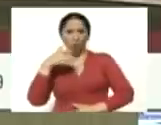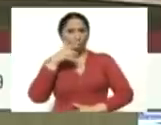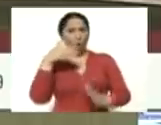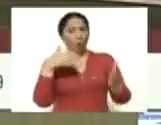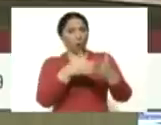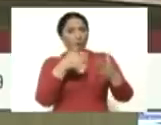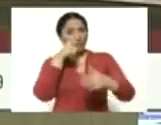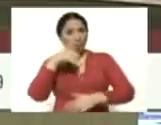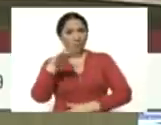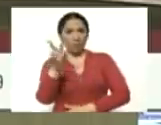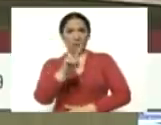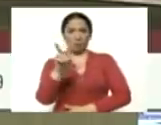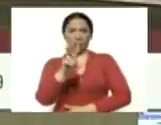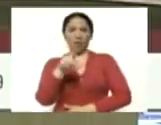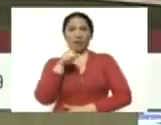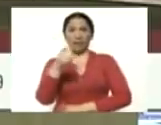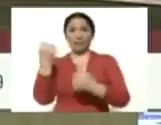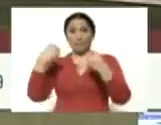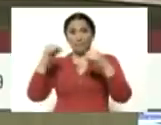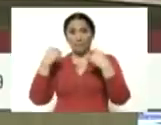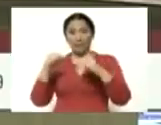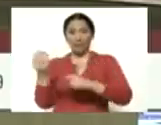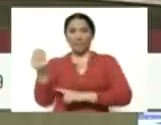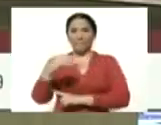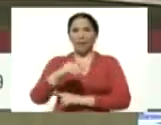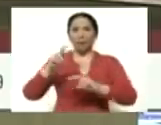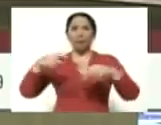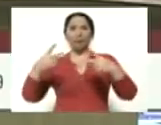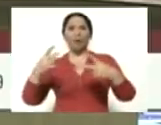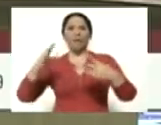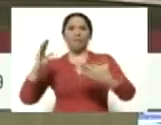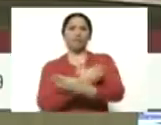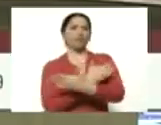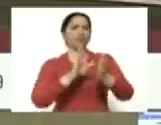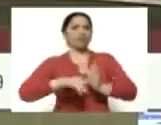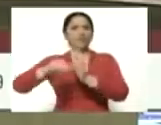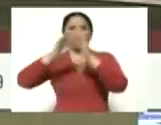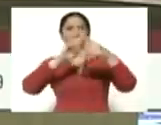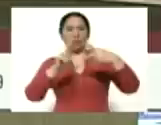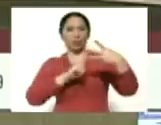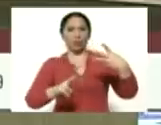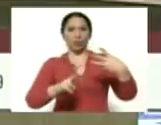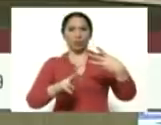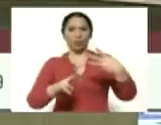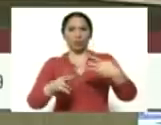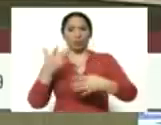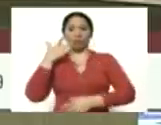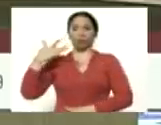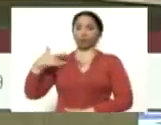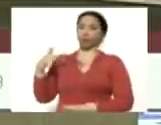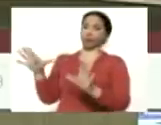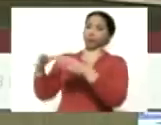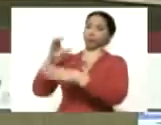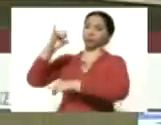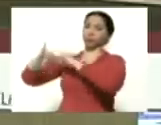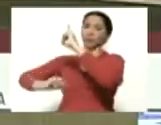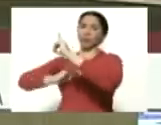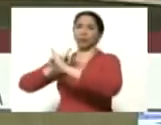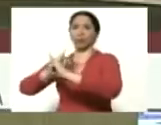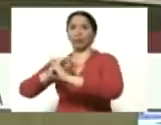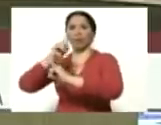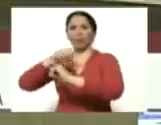venezolano. En la práctica no fue más que una nueva rebatiña de recursos entre burocracias de organismos internacionales